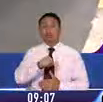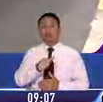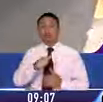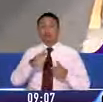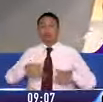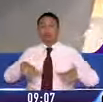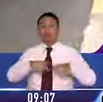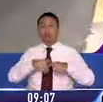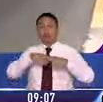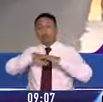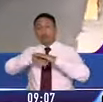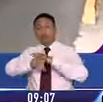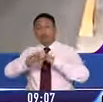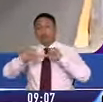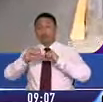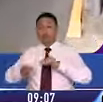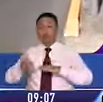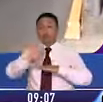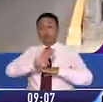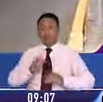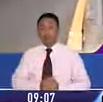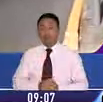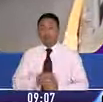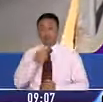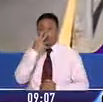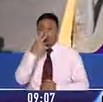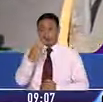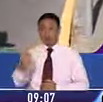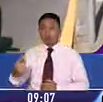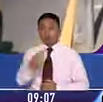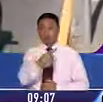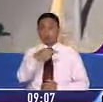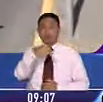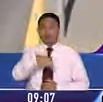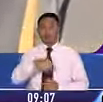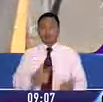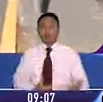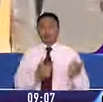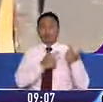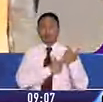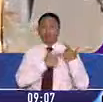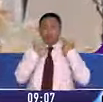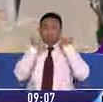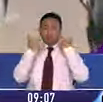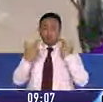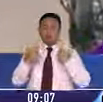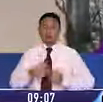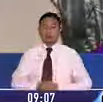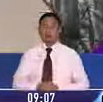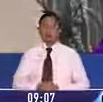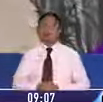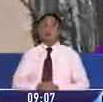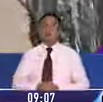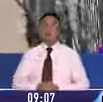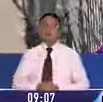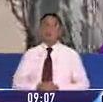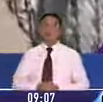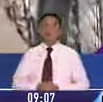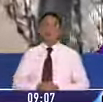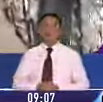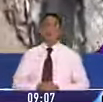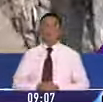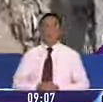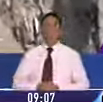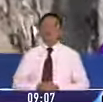los frentes de la Asamblea Nacional y miren ustedes, está completamente custodiado por la fuerza